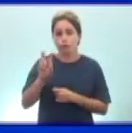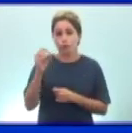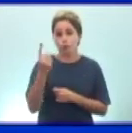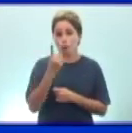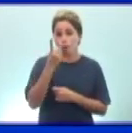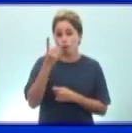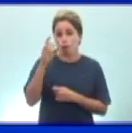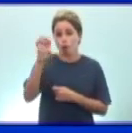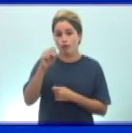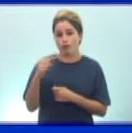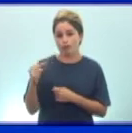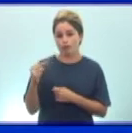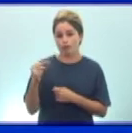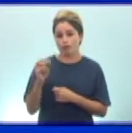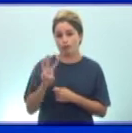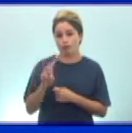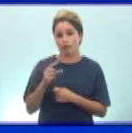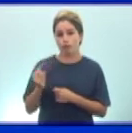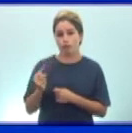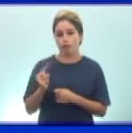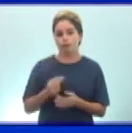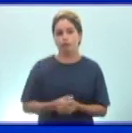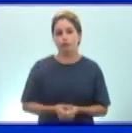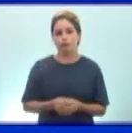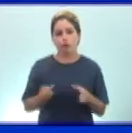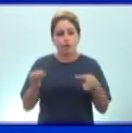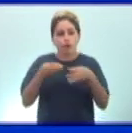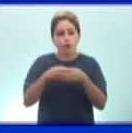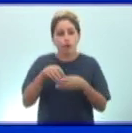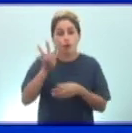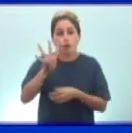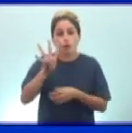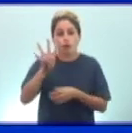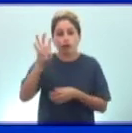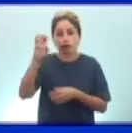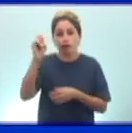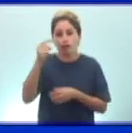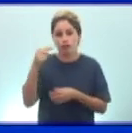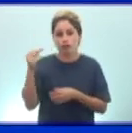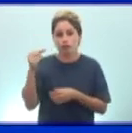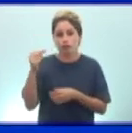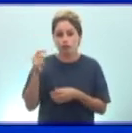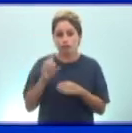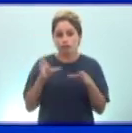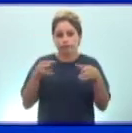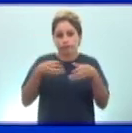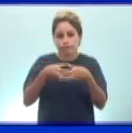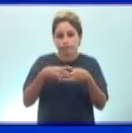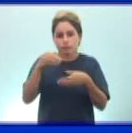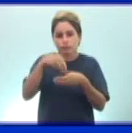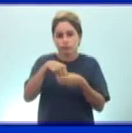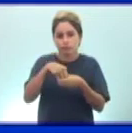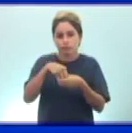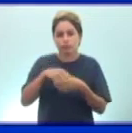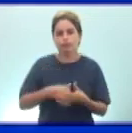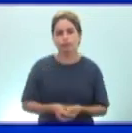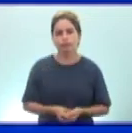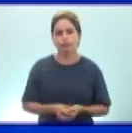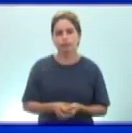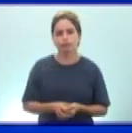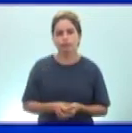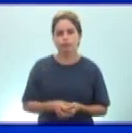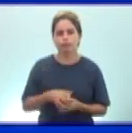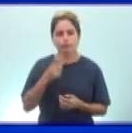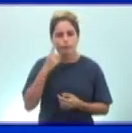1 electrón. Y completaríamos los 4 electrones distribuyéndolos de tal manera que me ocupe la mayor cantidad de orbitales. Quedaría de otra